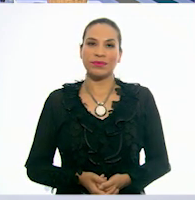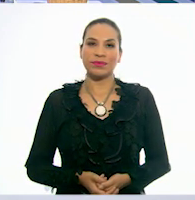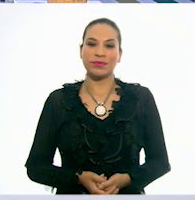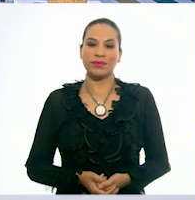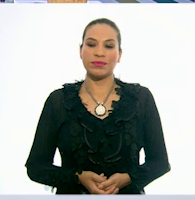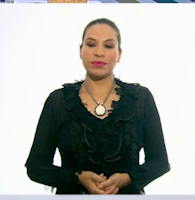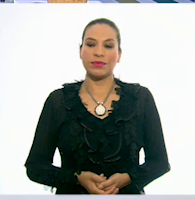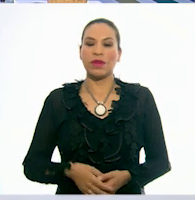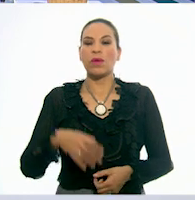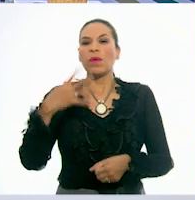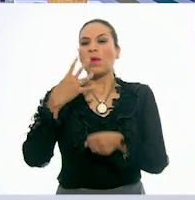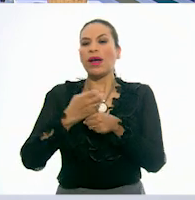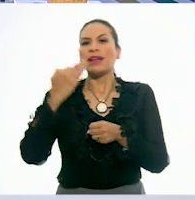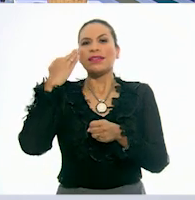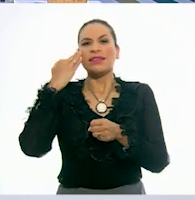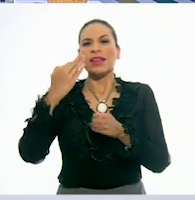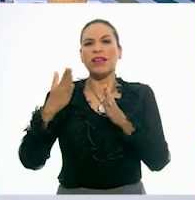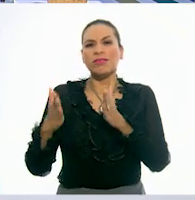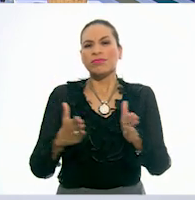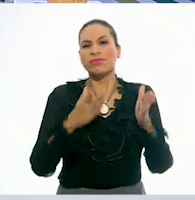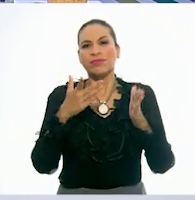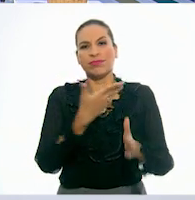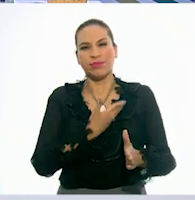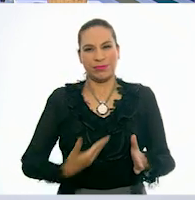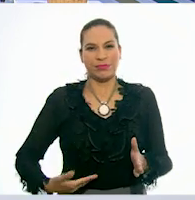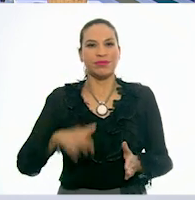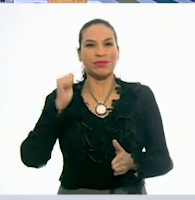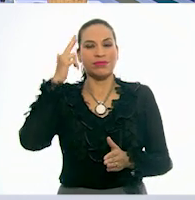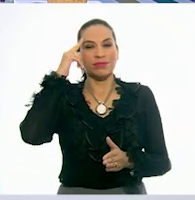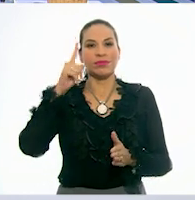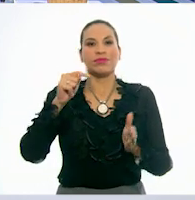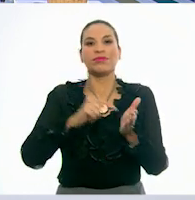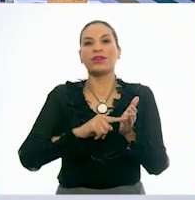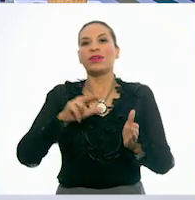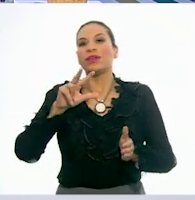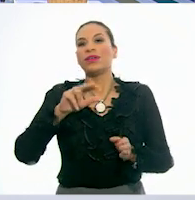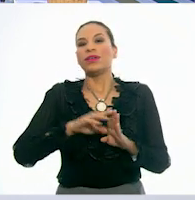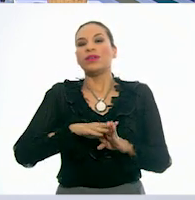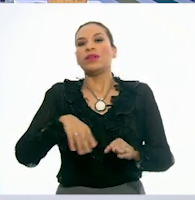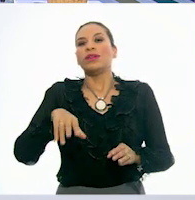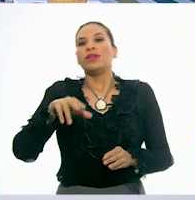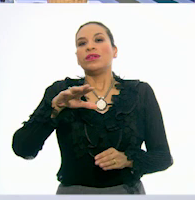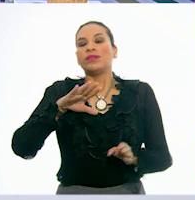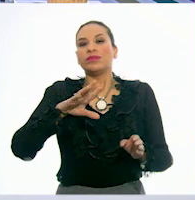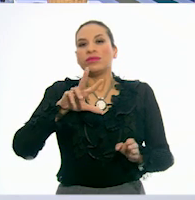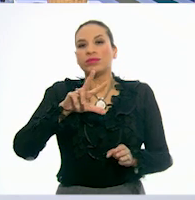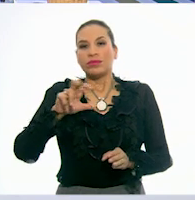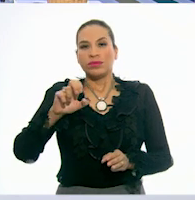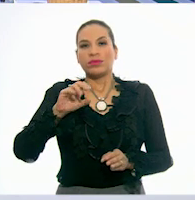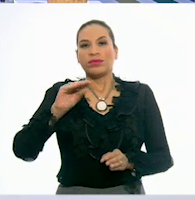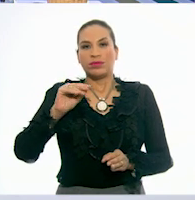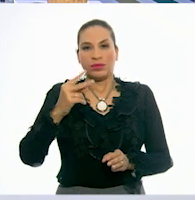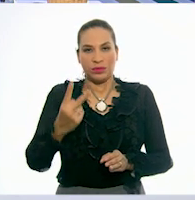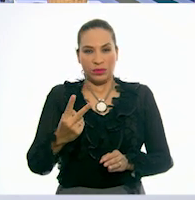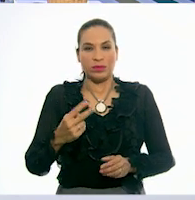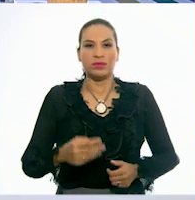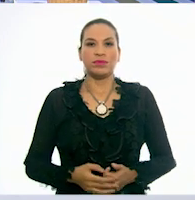El cuarto periodo de Díaz. En 1892, Exacto.